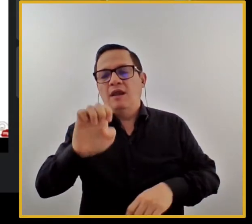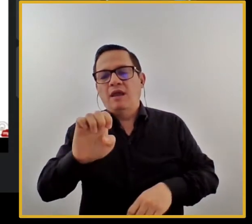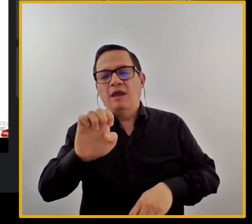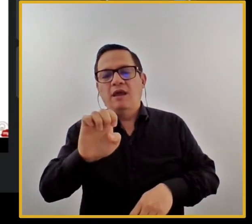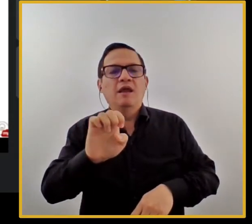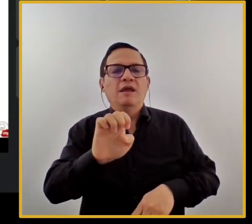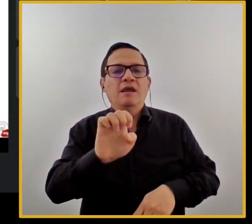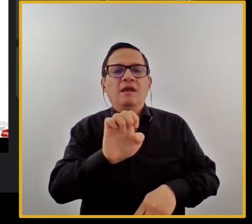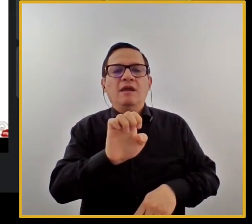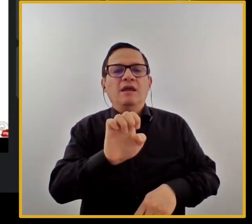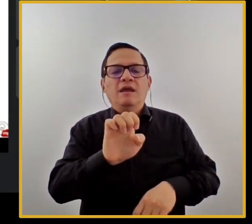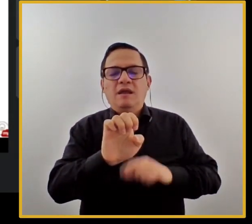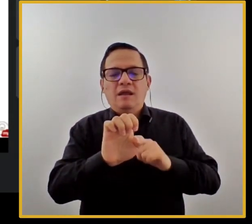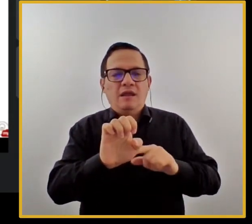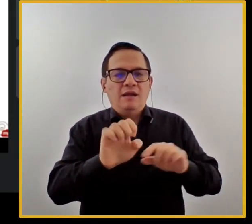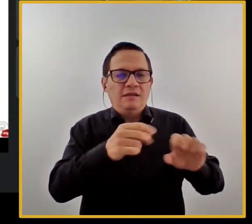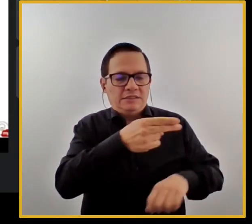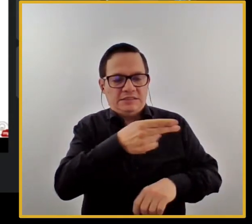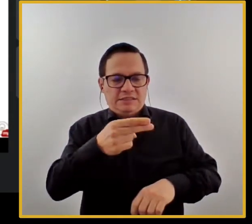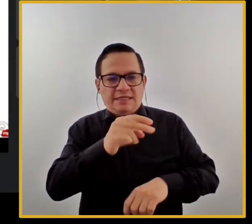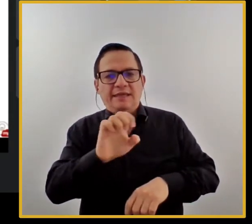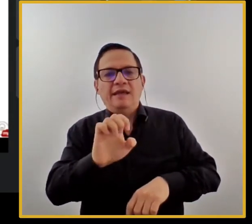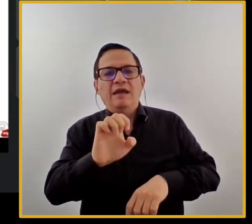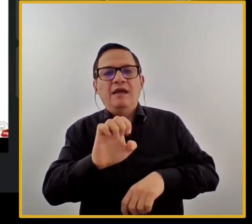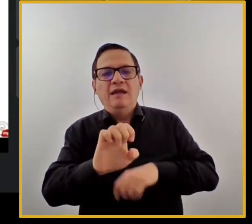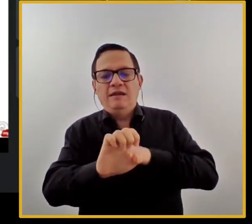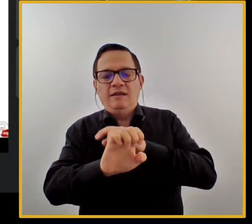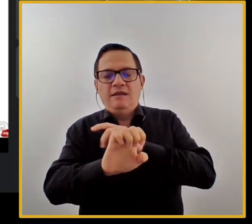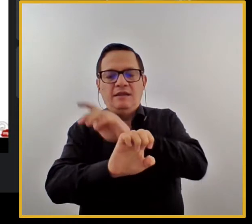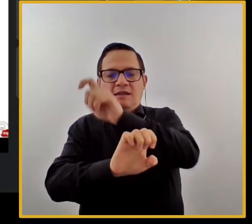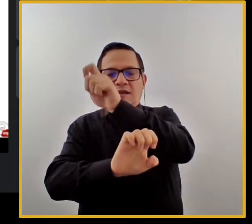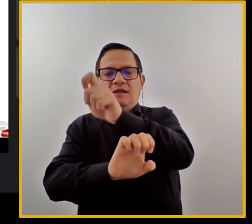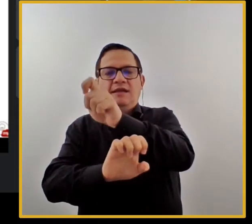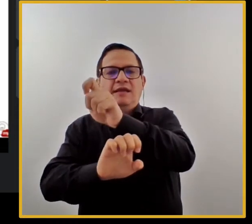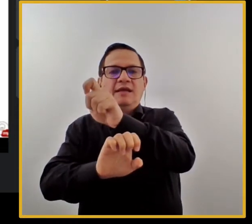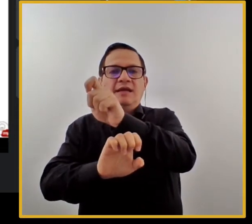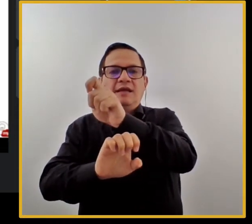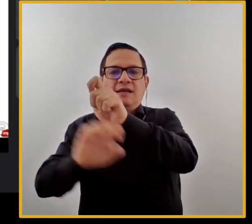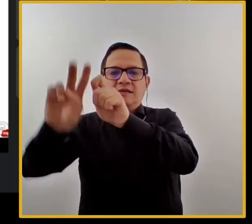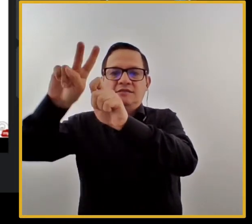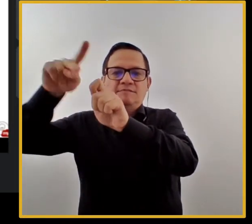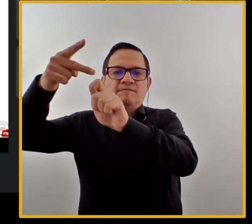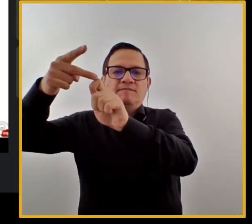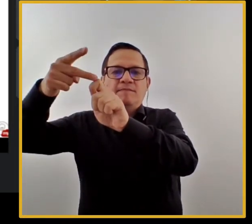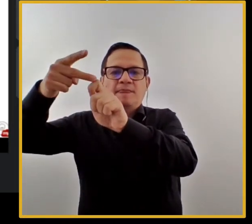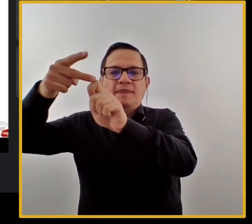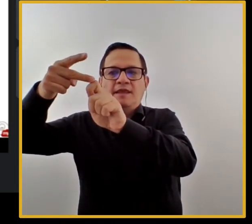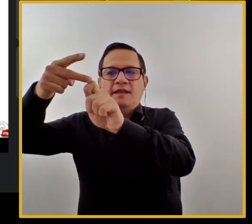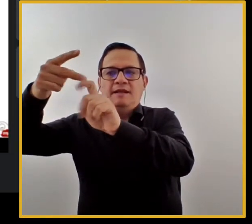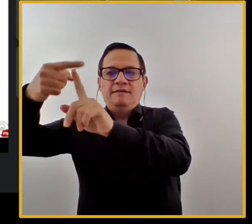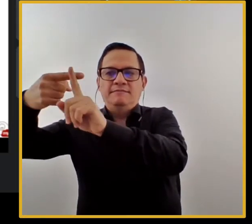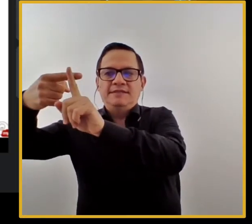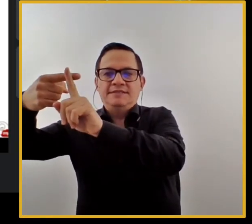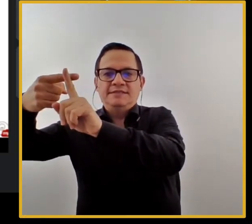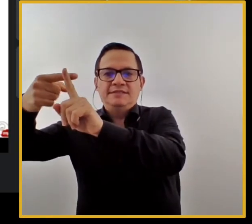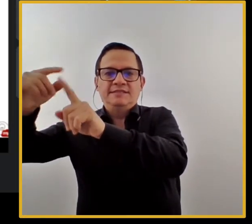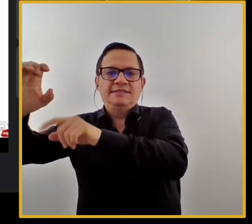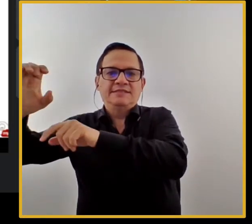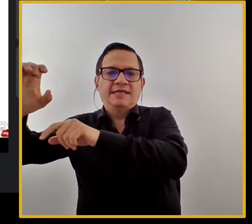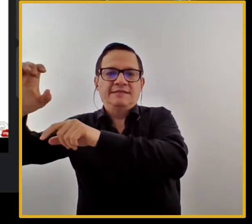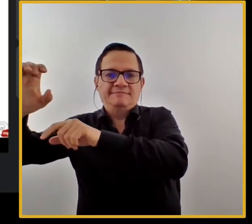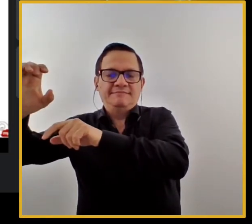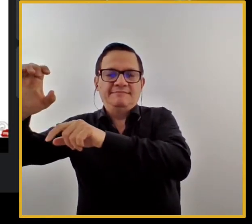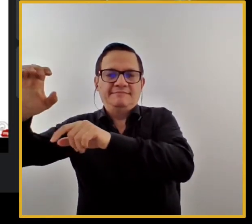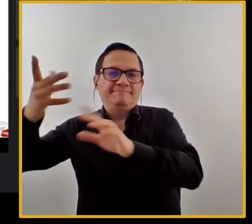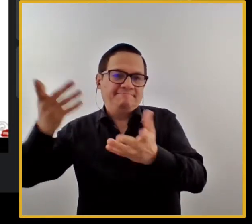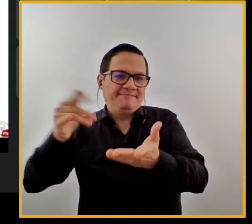e a la x a la 2 más c. ¿Sí?